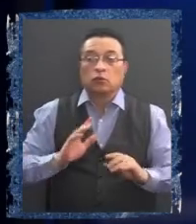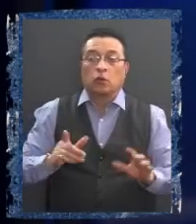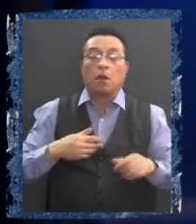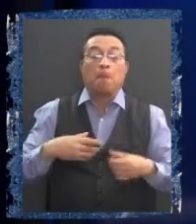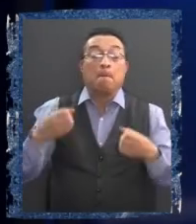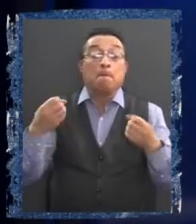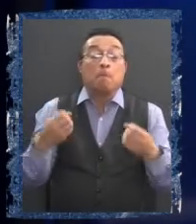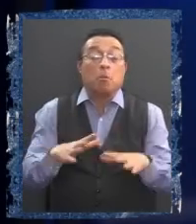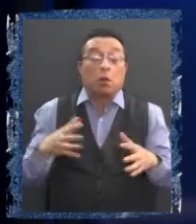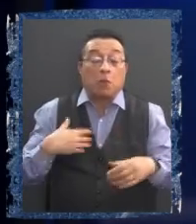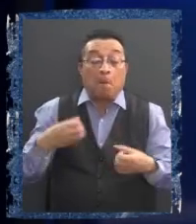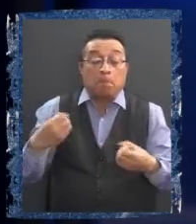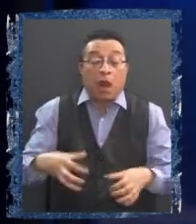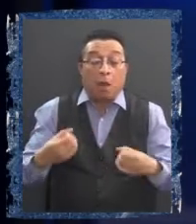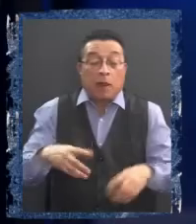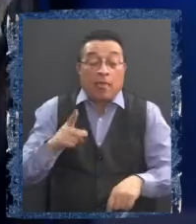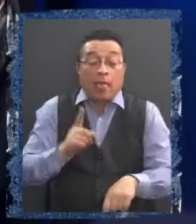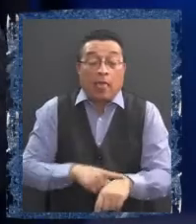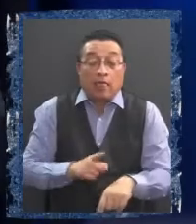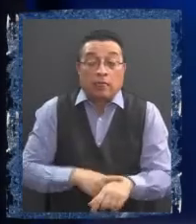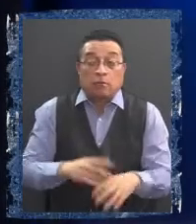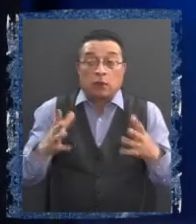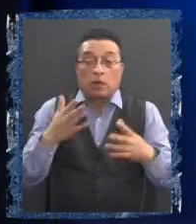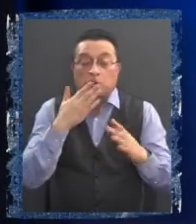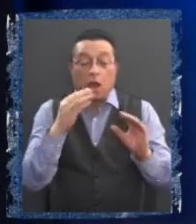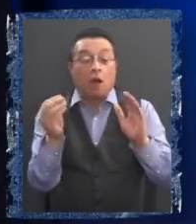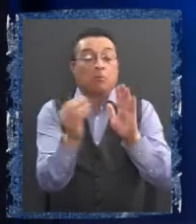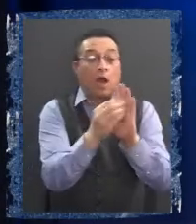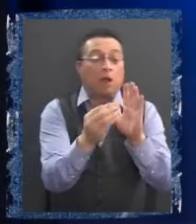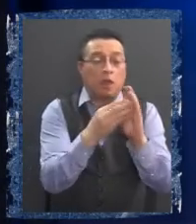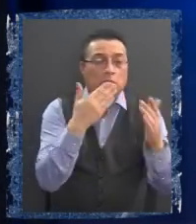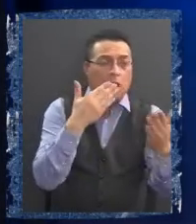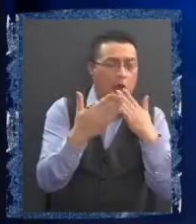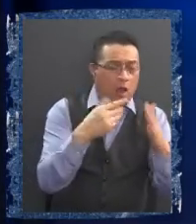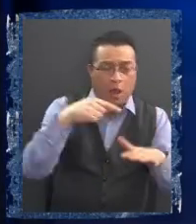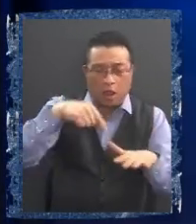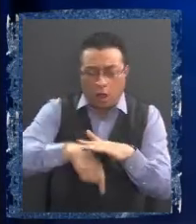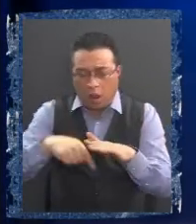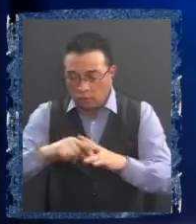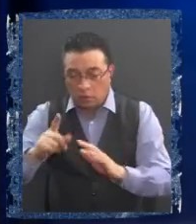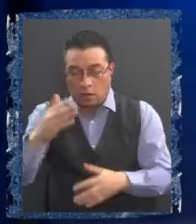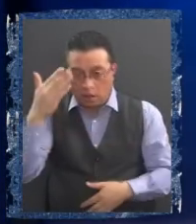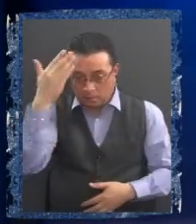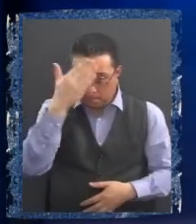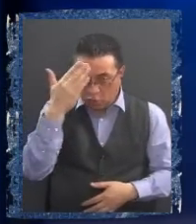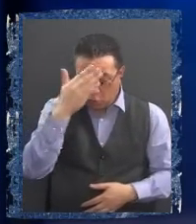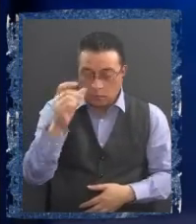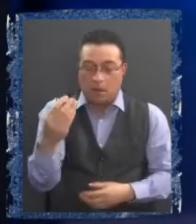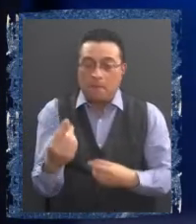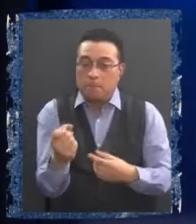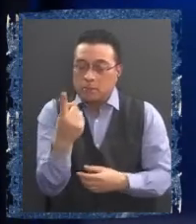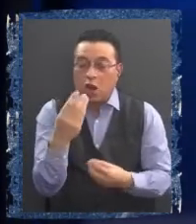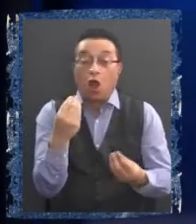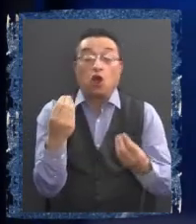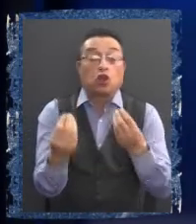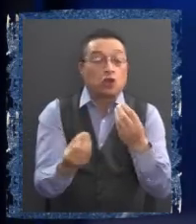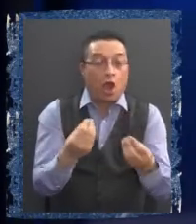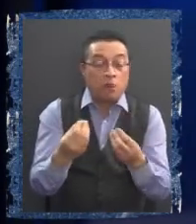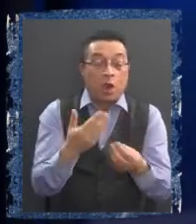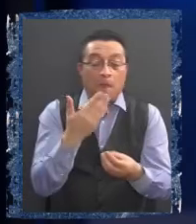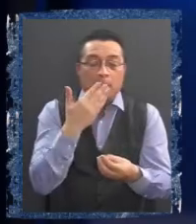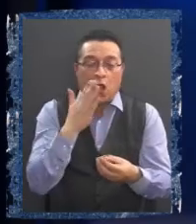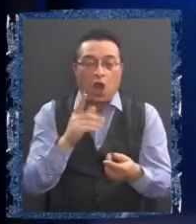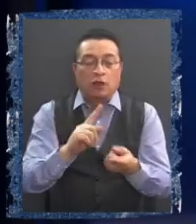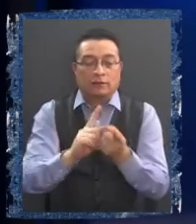bastante musculatura en grandes principios, en grandes discusiones, sin preocuparnos de cómo llegar a mejorar la salud.